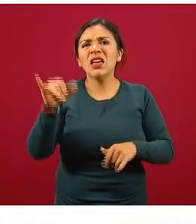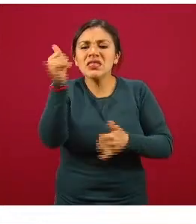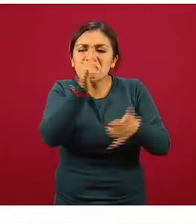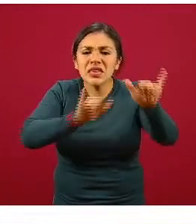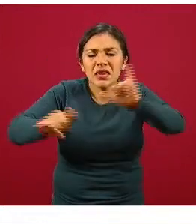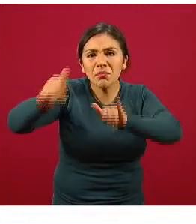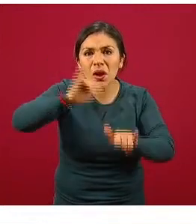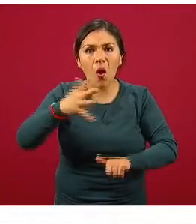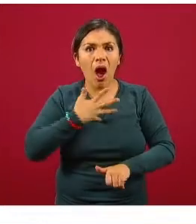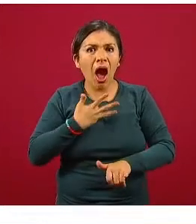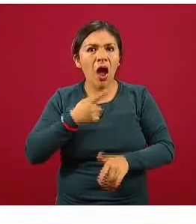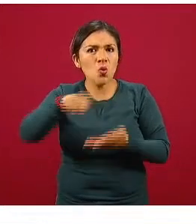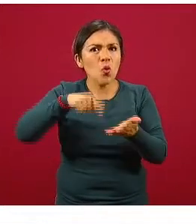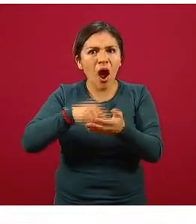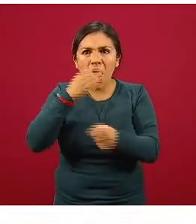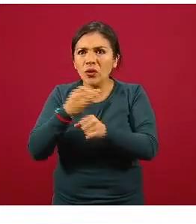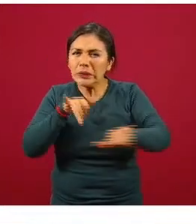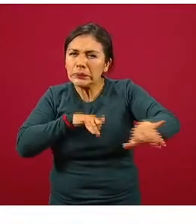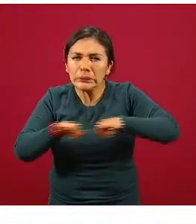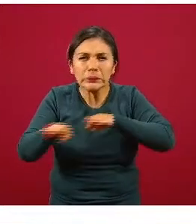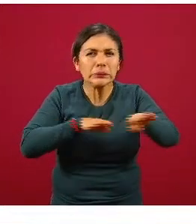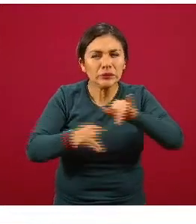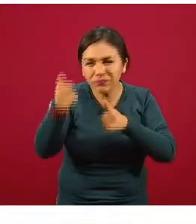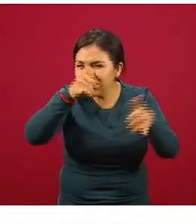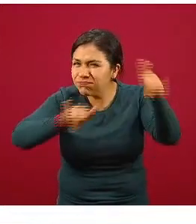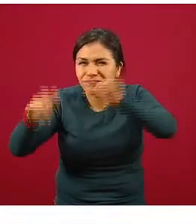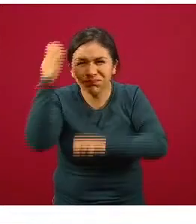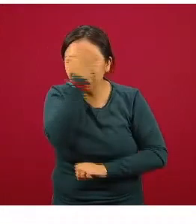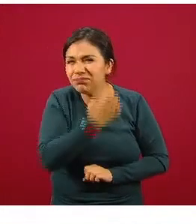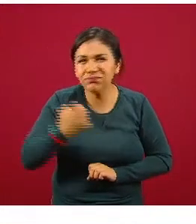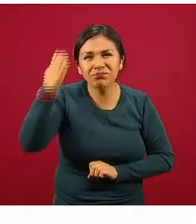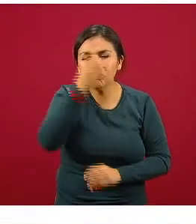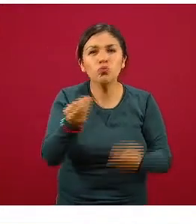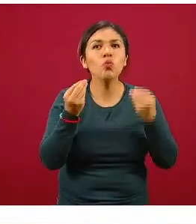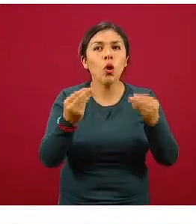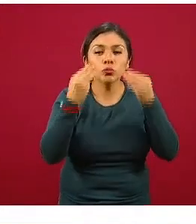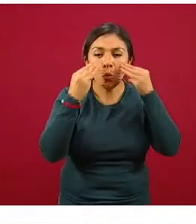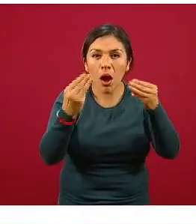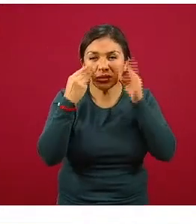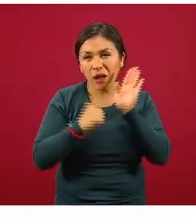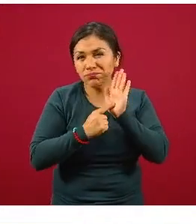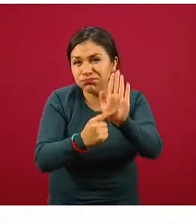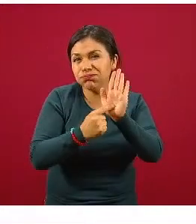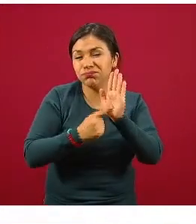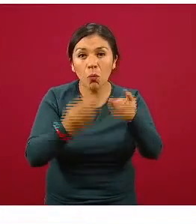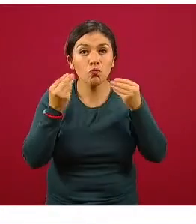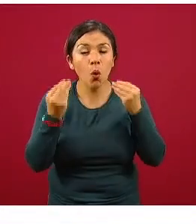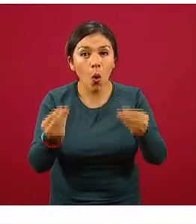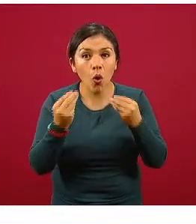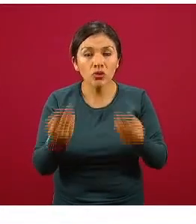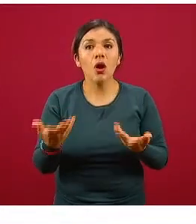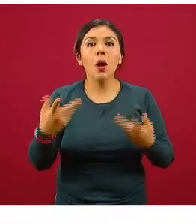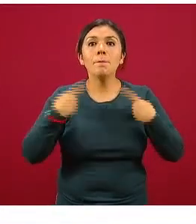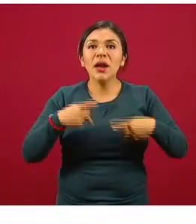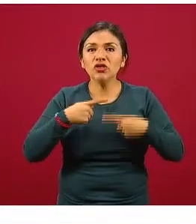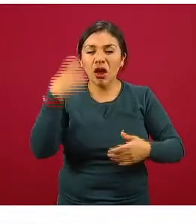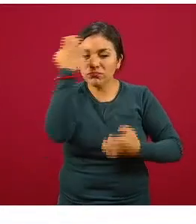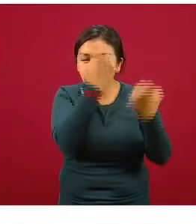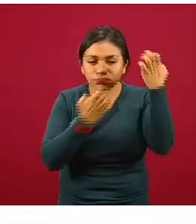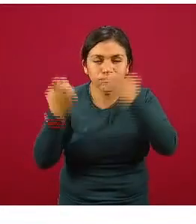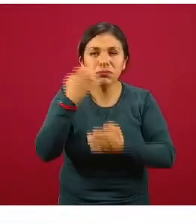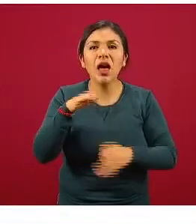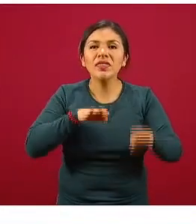químicos que se encuentran en los laboratorios ahorita trabajando a marchas forzadas con tantas muestras que procesar, todos los epidemiólogos,